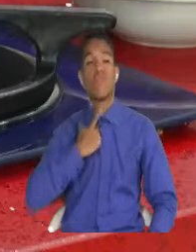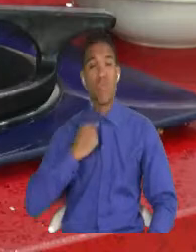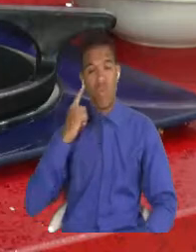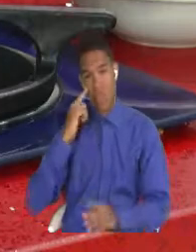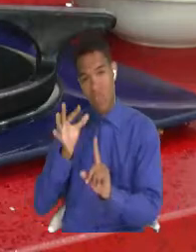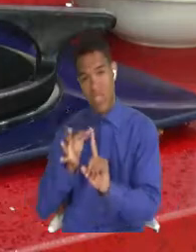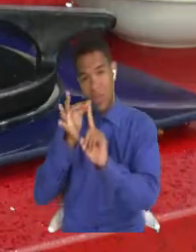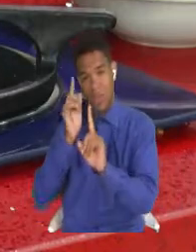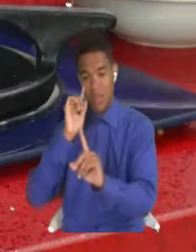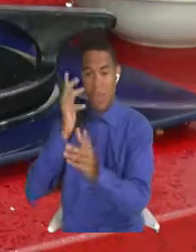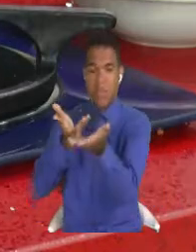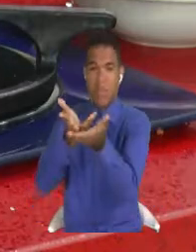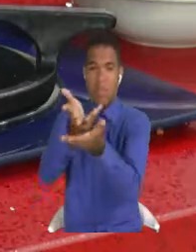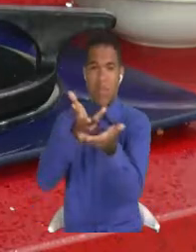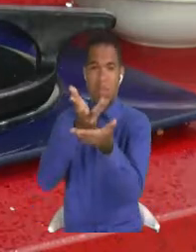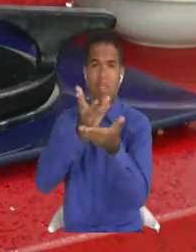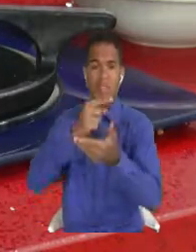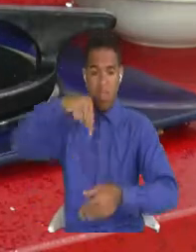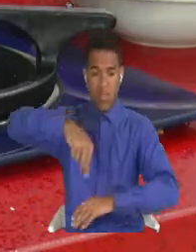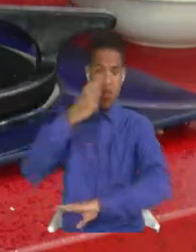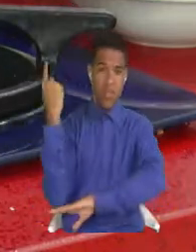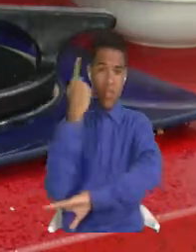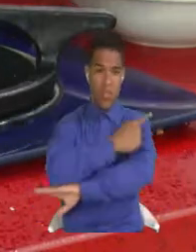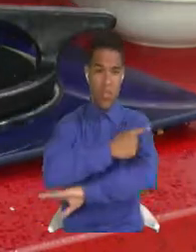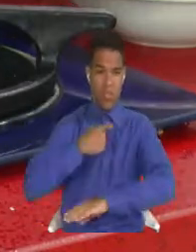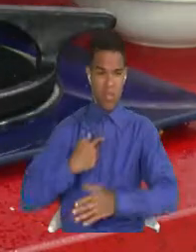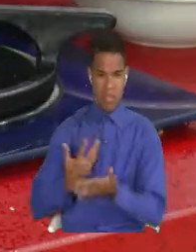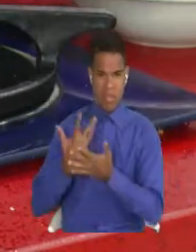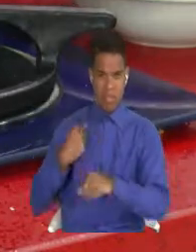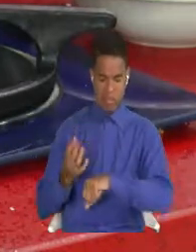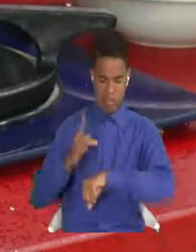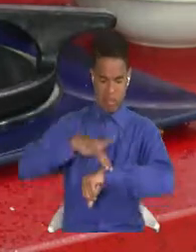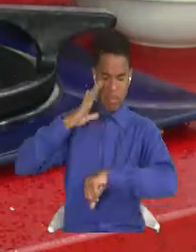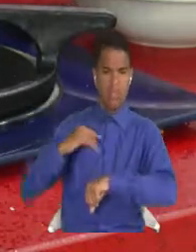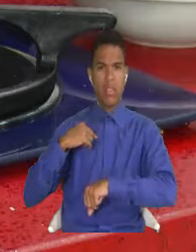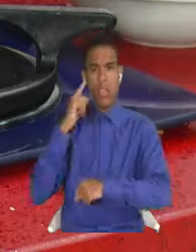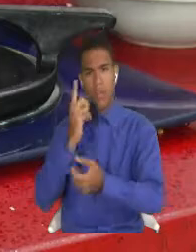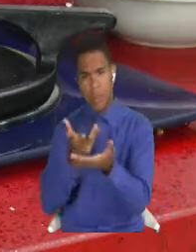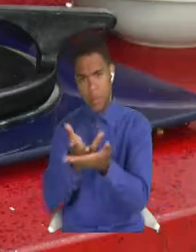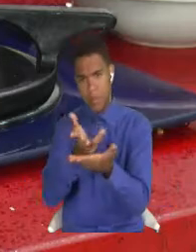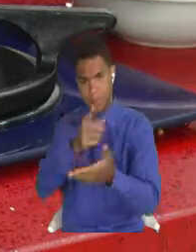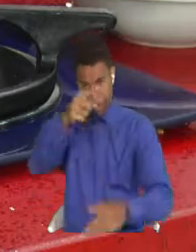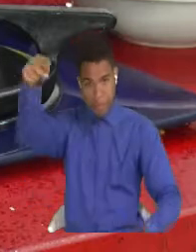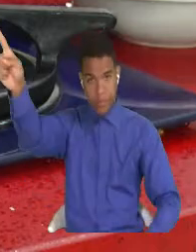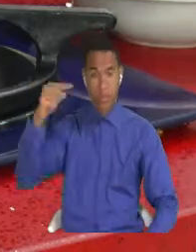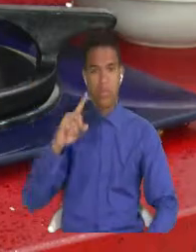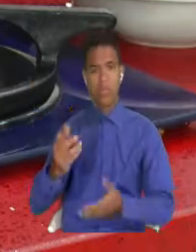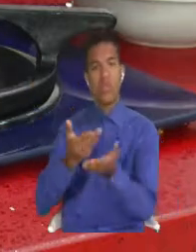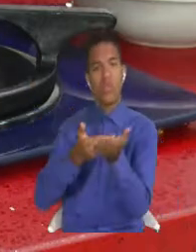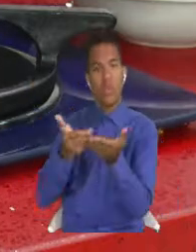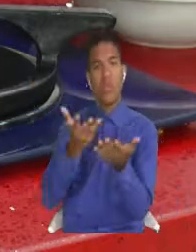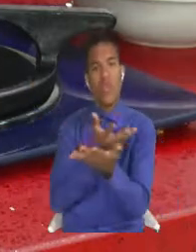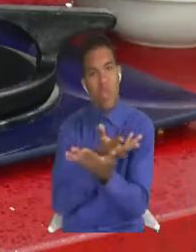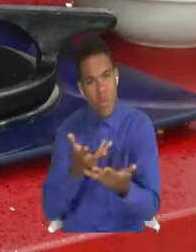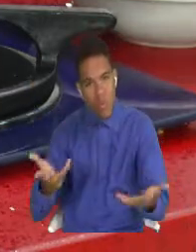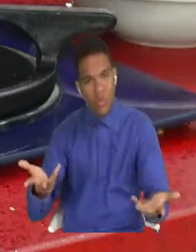especiales. Y mi recomendada especial del día de hoy, caramba, me quemé. Cuidado. Es para que vayan y ustedes compren todo lo que son